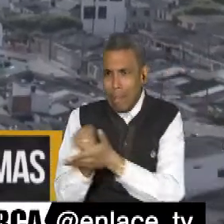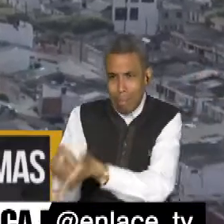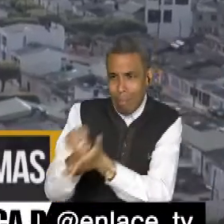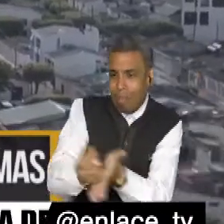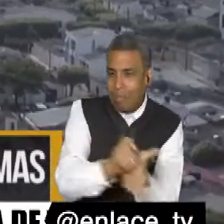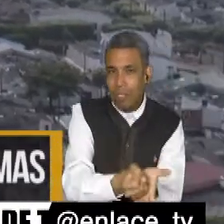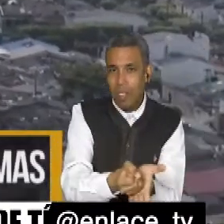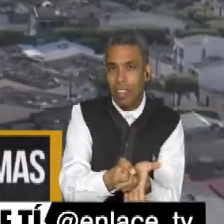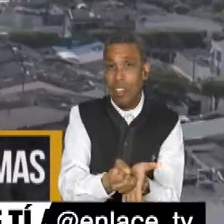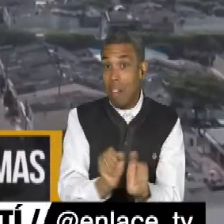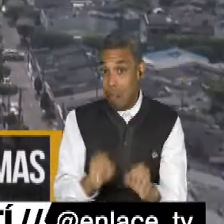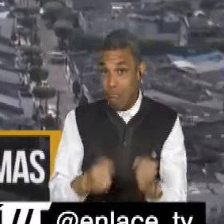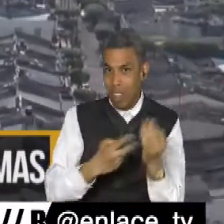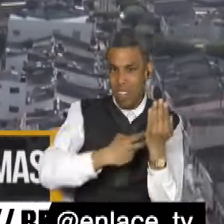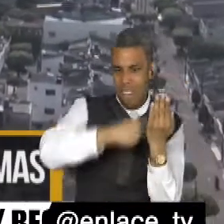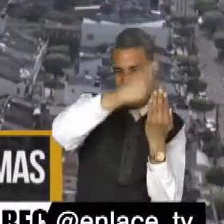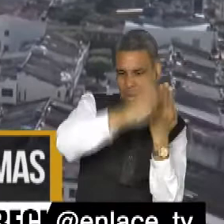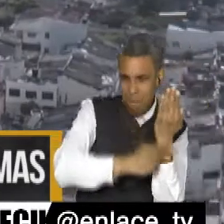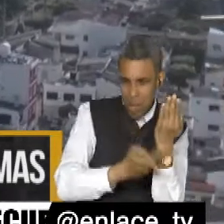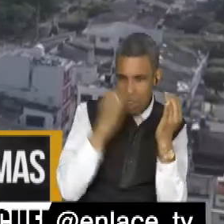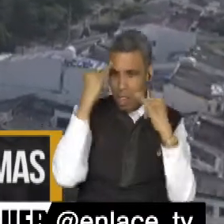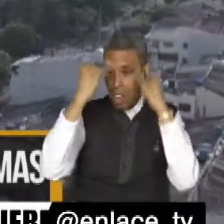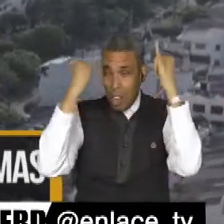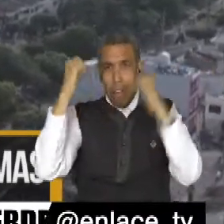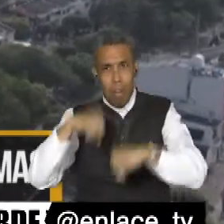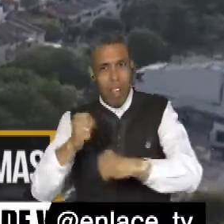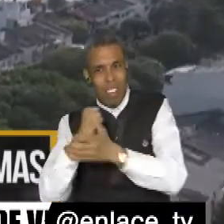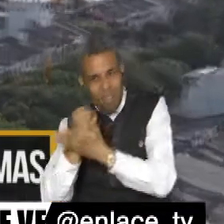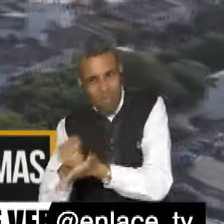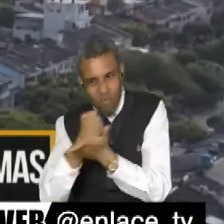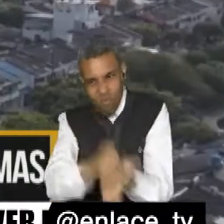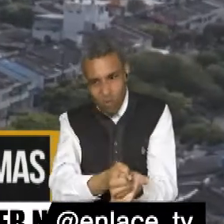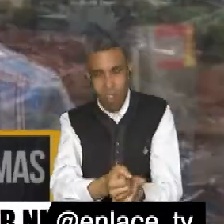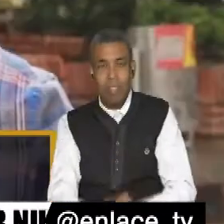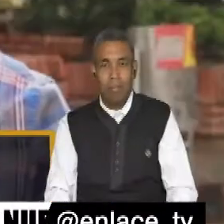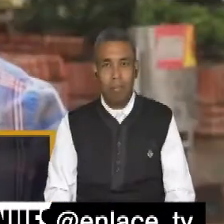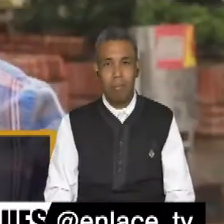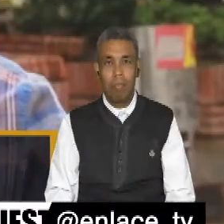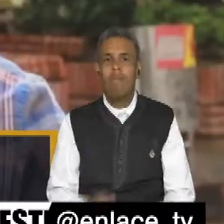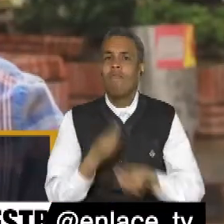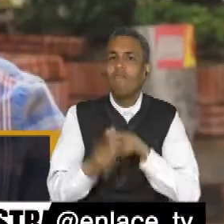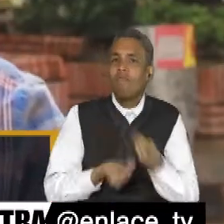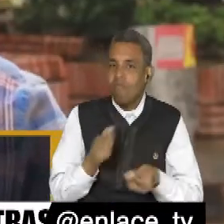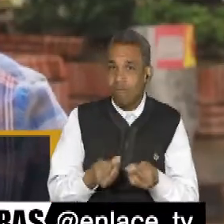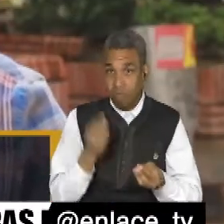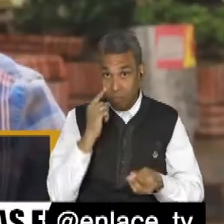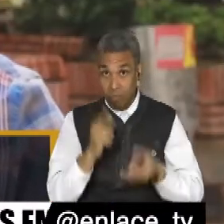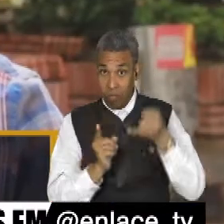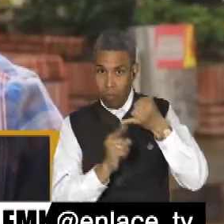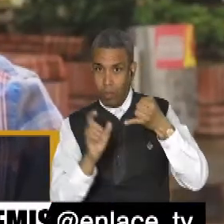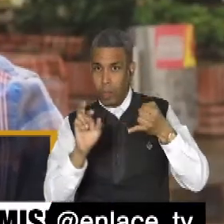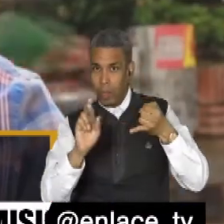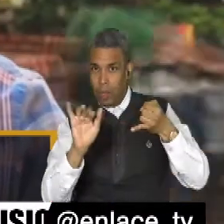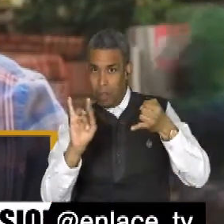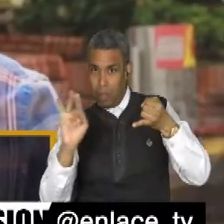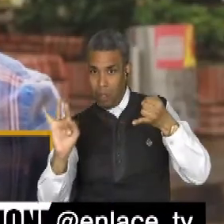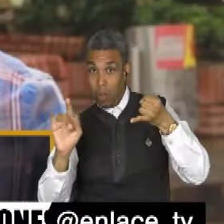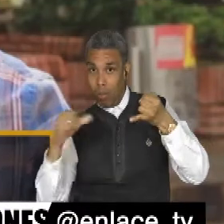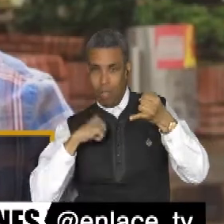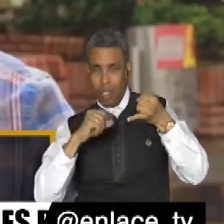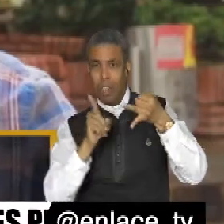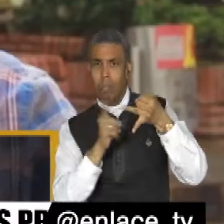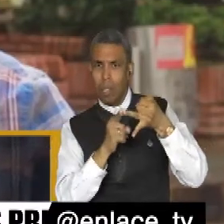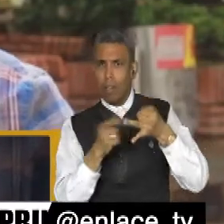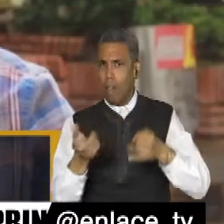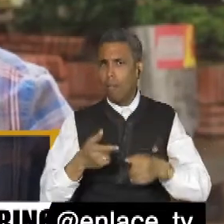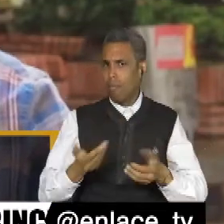deben cumplir para acceder al beneficio de fortalecimiento. Es tener RUT, tener un negocio conformado, ser víctima del conflicto armado